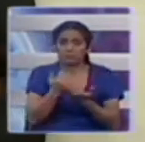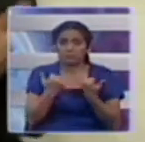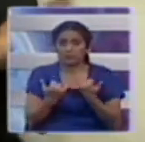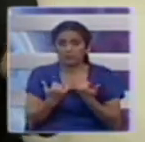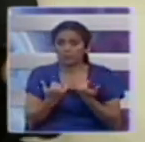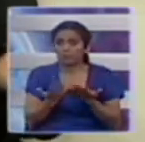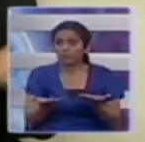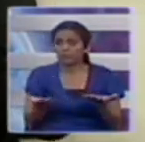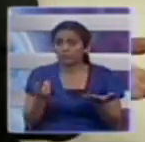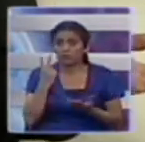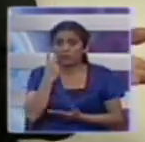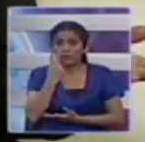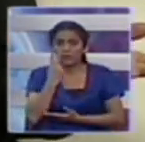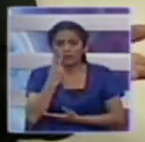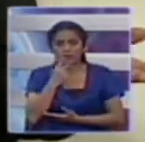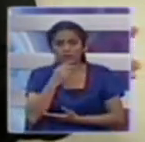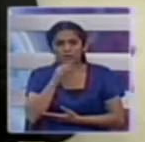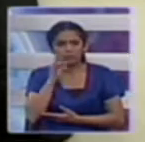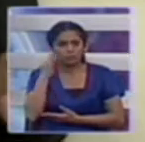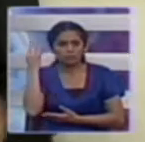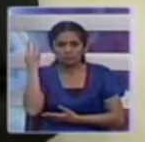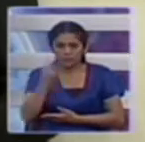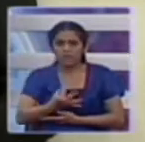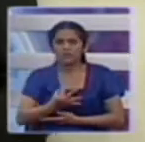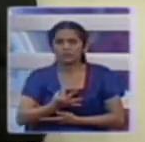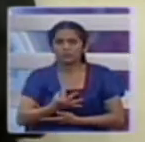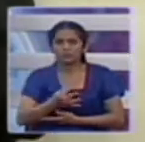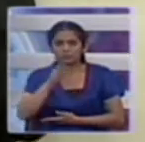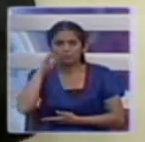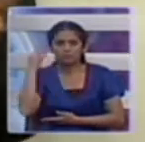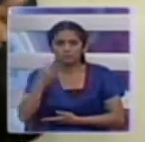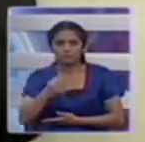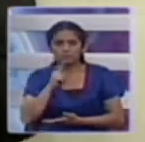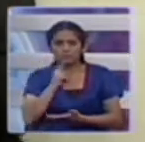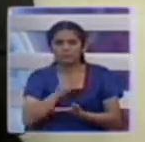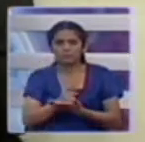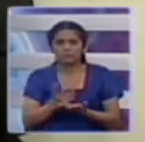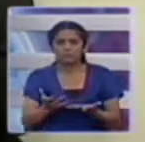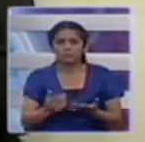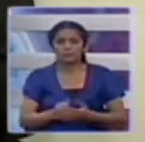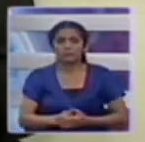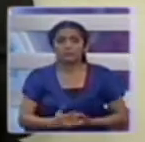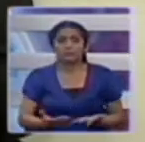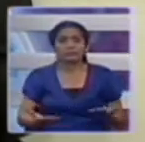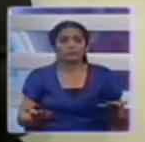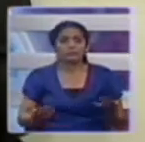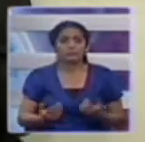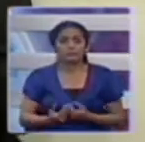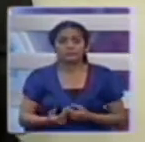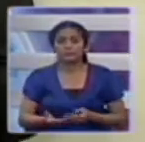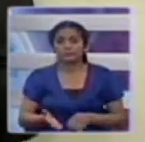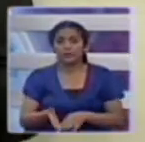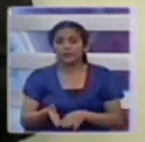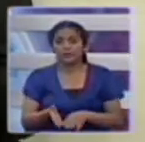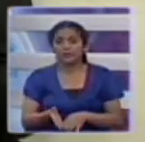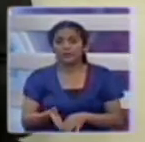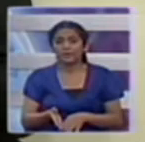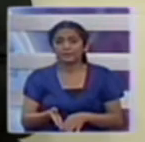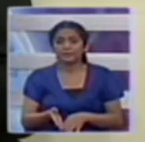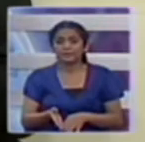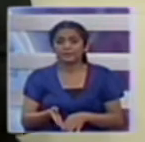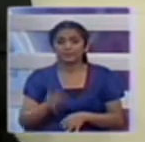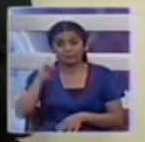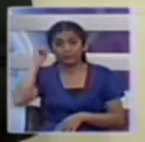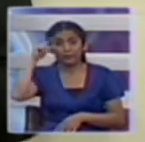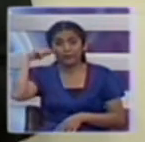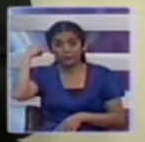demagógicas. Es de Ripley ver en este momento en la campaña electoral, por ejemplo, que cuando la Revolución Ciudadana ha recuperado el sector